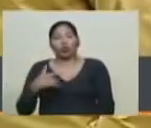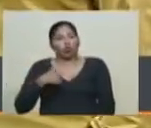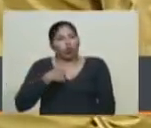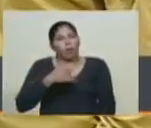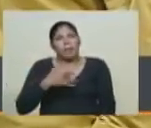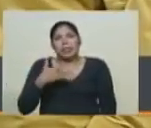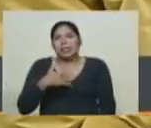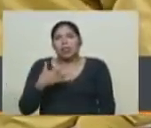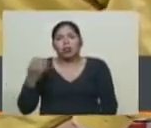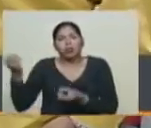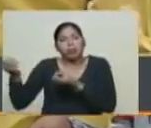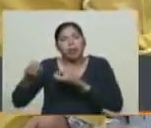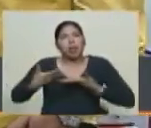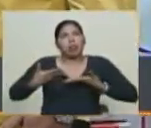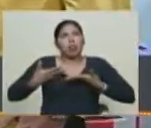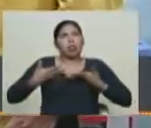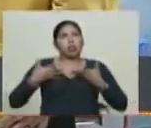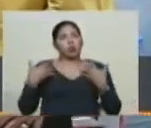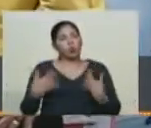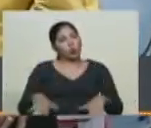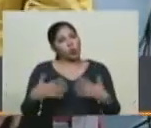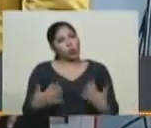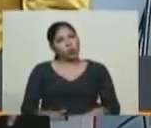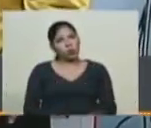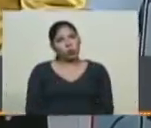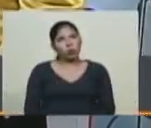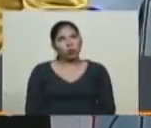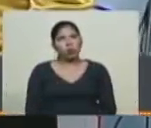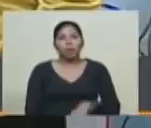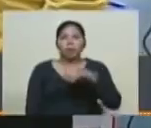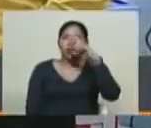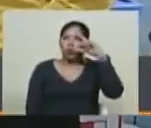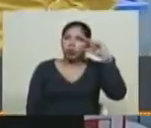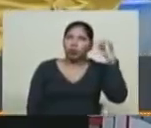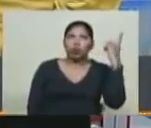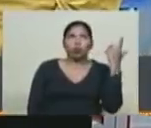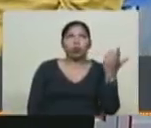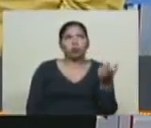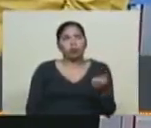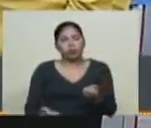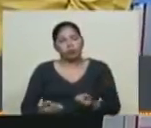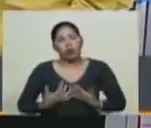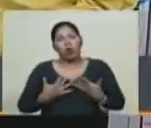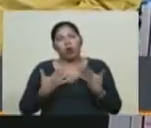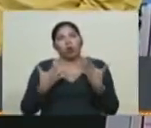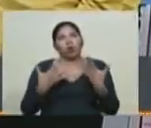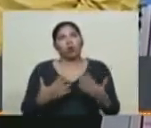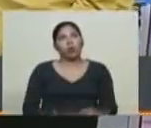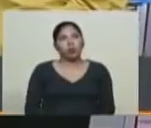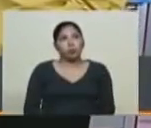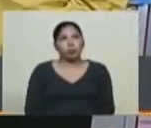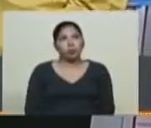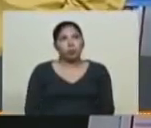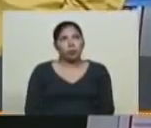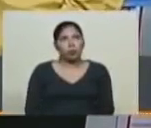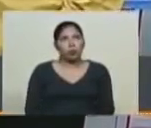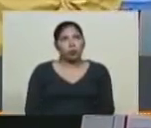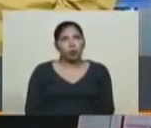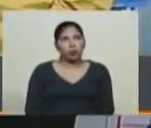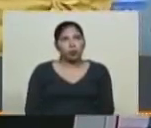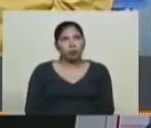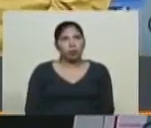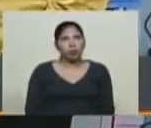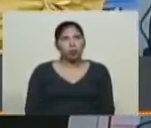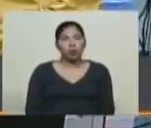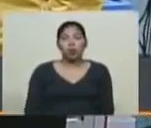Me siento bendecida y siento bendecido este lugar por Dios. Es un ventilador, es